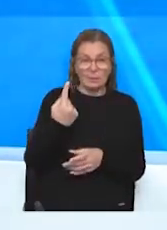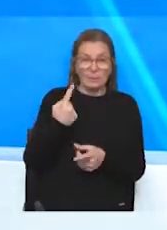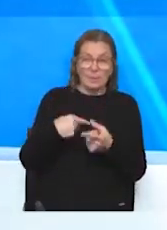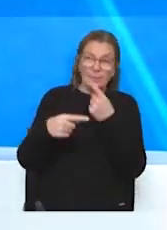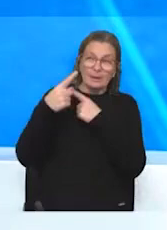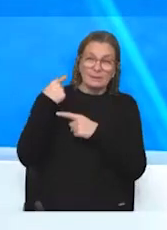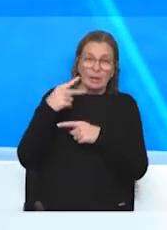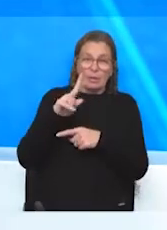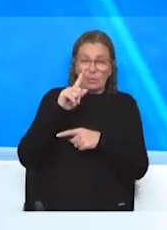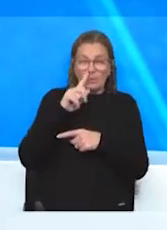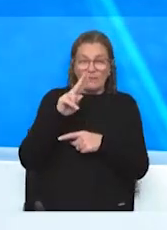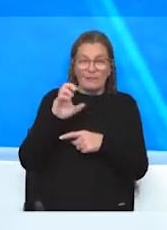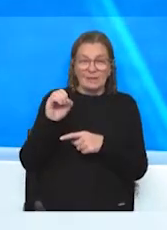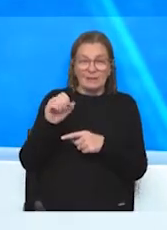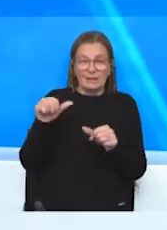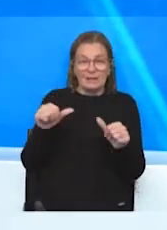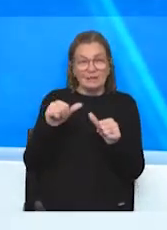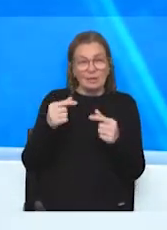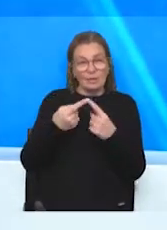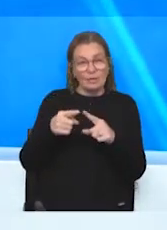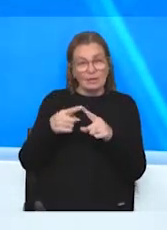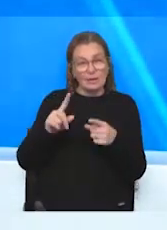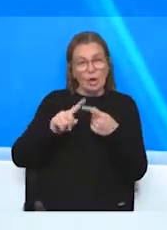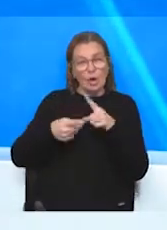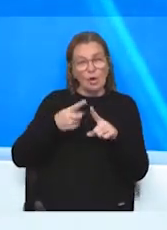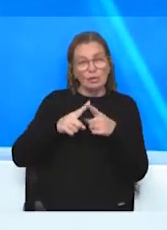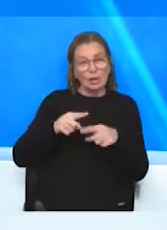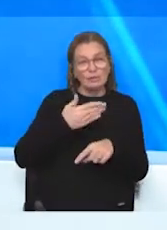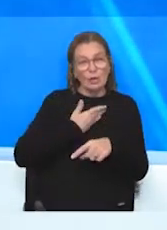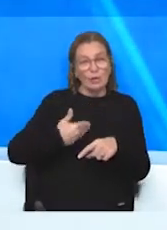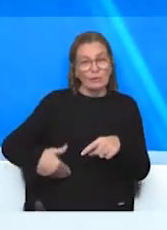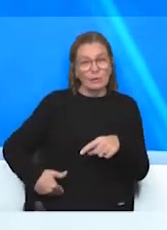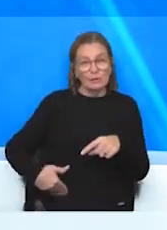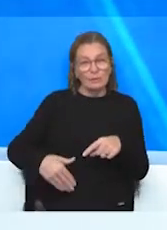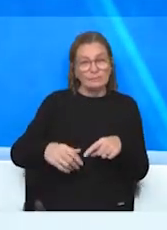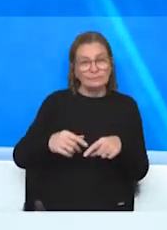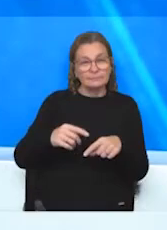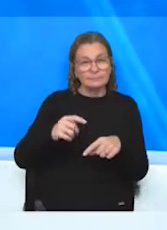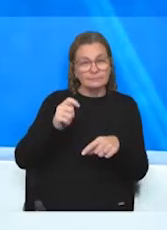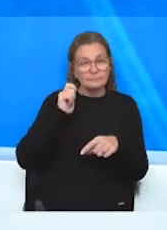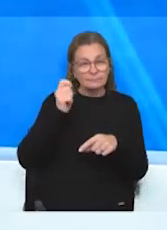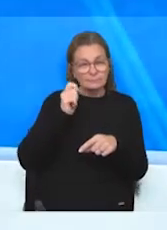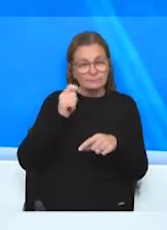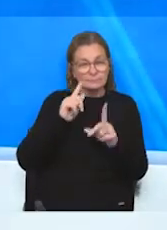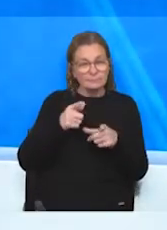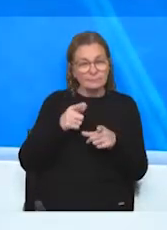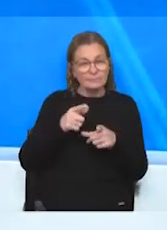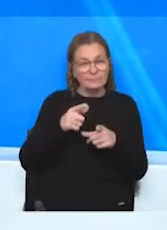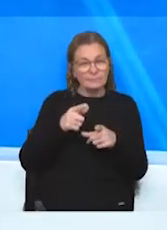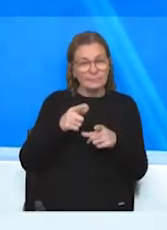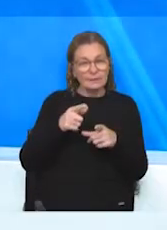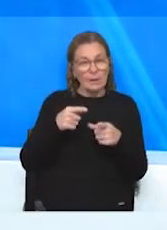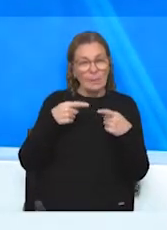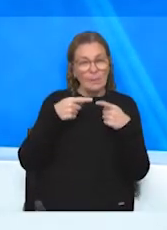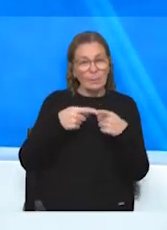y ya en el 2020 ellos habían realizado determinadas contactos a nivel de gobierno o actividades públicas hay en un boliche de